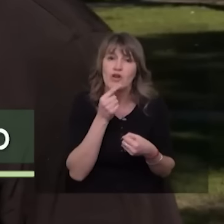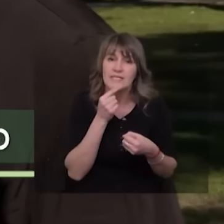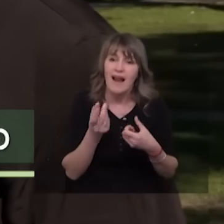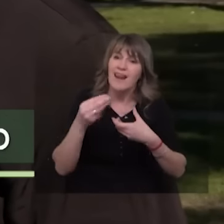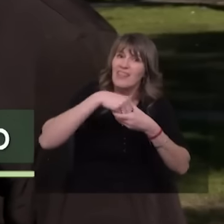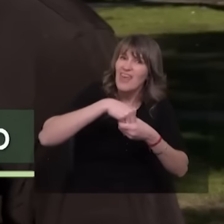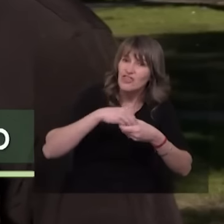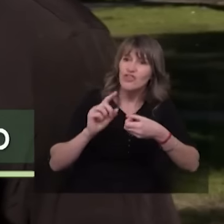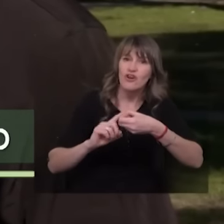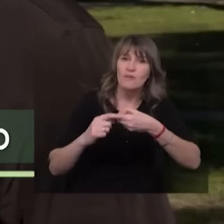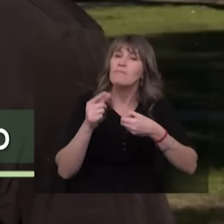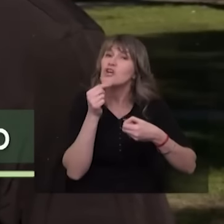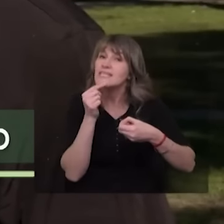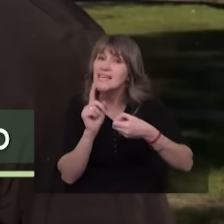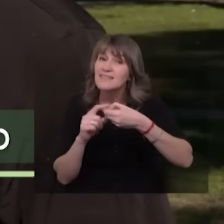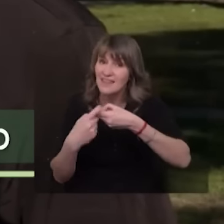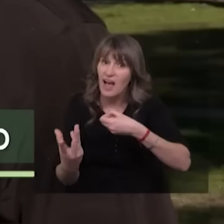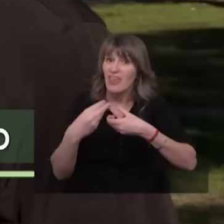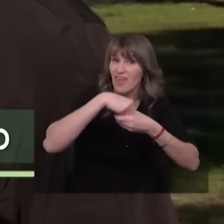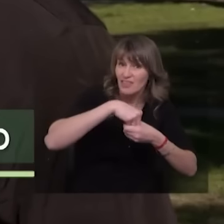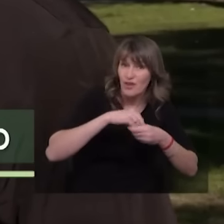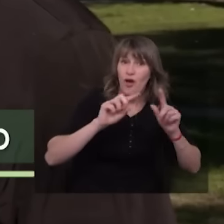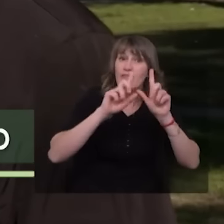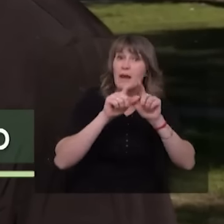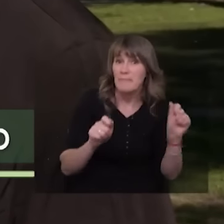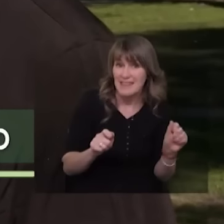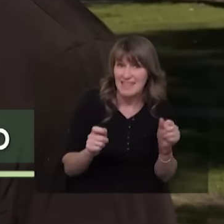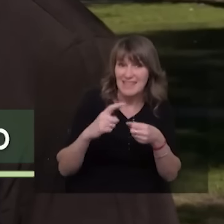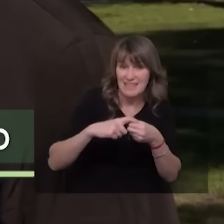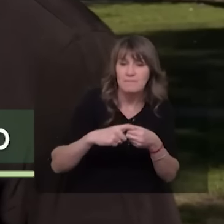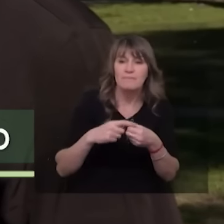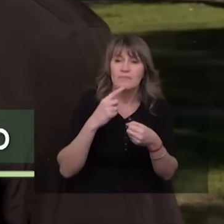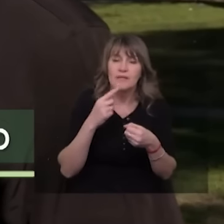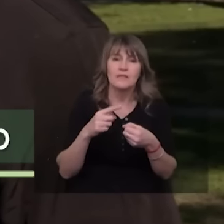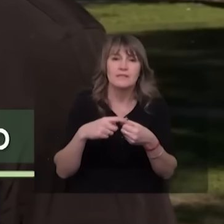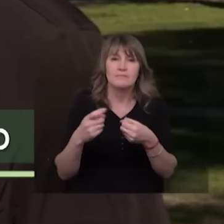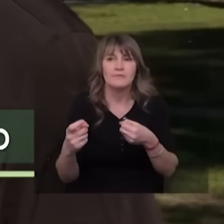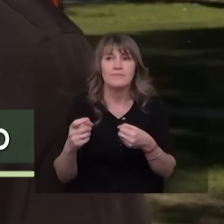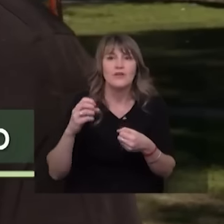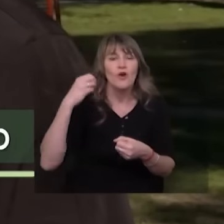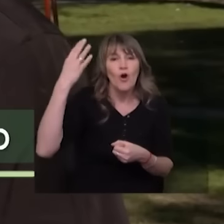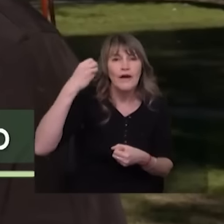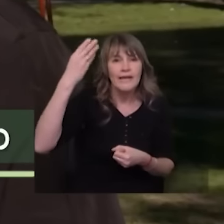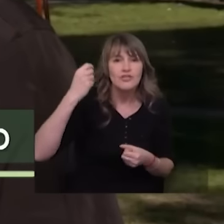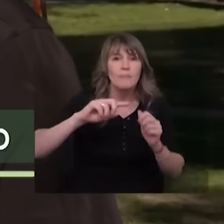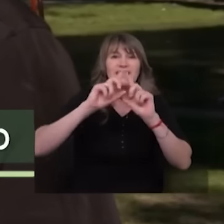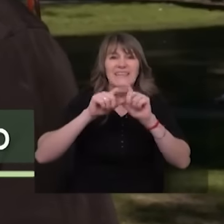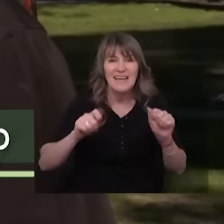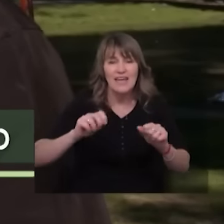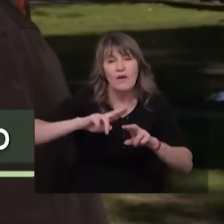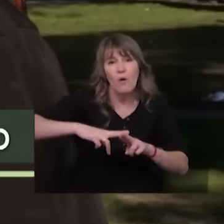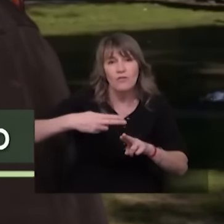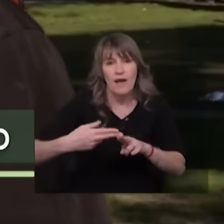trabajadores eh todos sabemos que que el sindicato policial fue ratificado en el congreso del pcnt por lo tanto nosotros